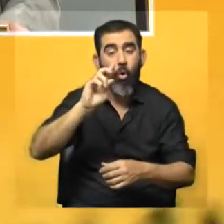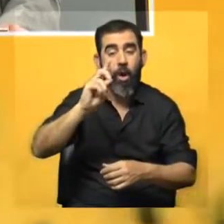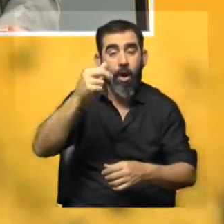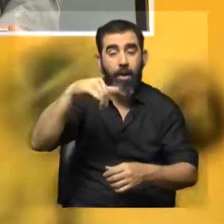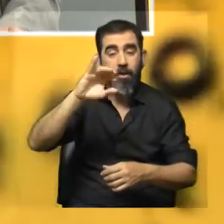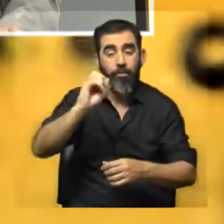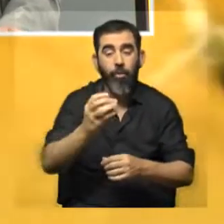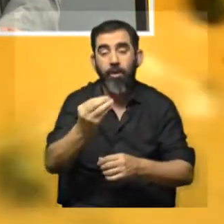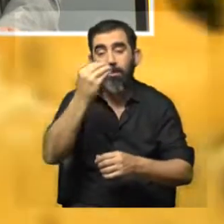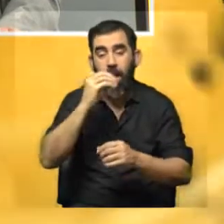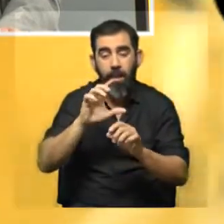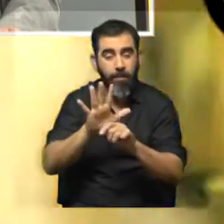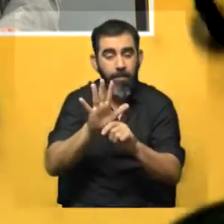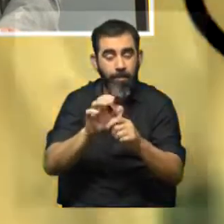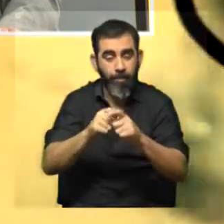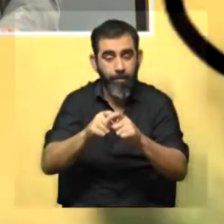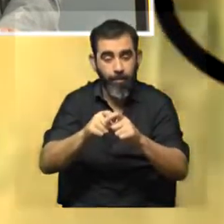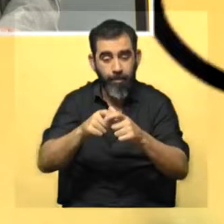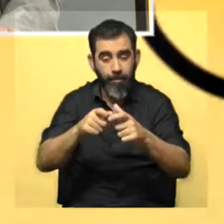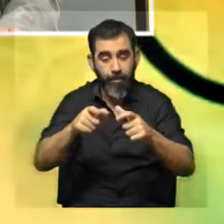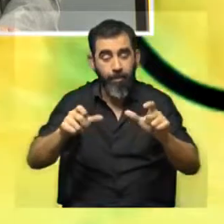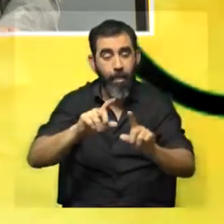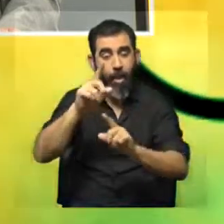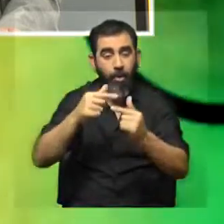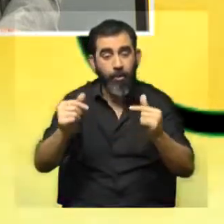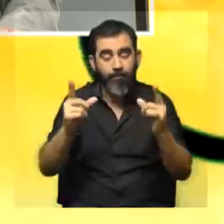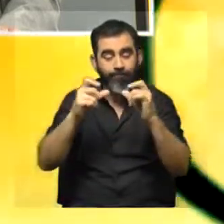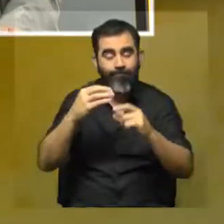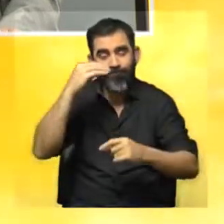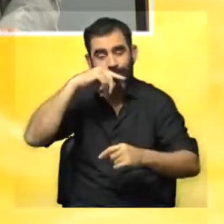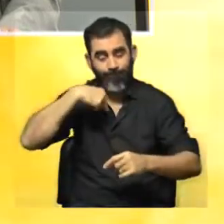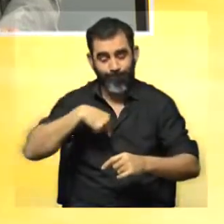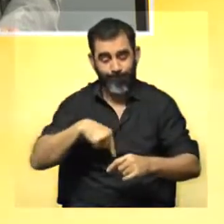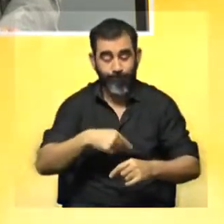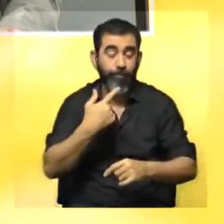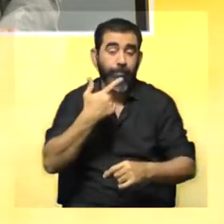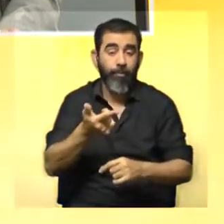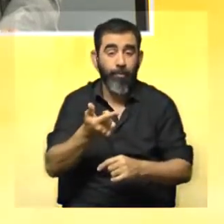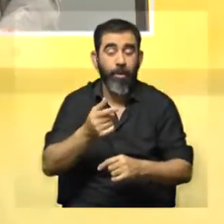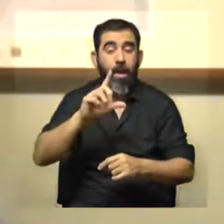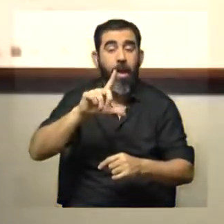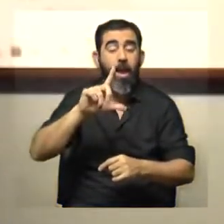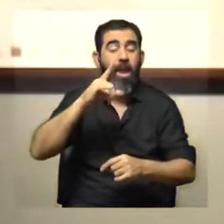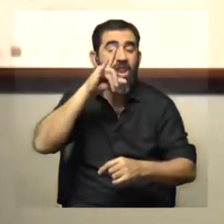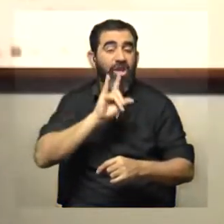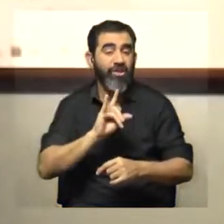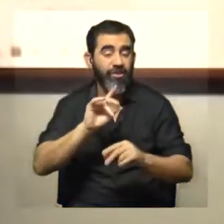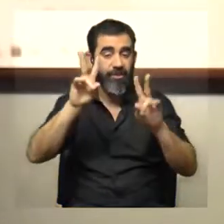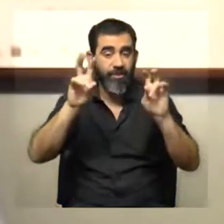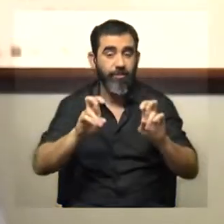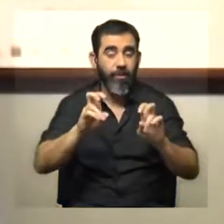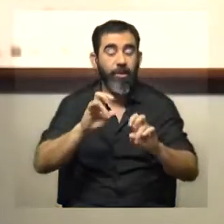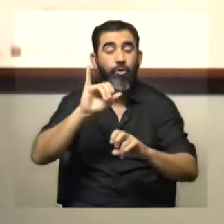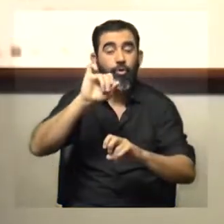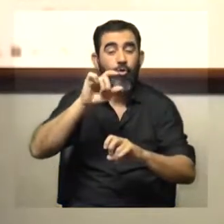al hacerlo, bueno, rompen algunas moléculas que a nosotros nos cuesta digerir. El ejemplo más claro es la lactosa, por ejemplo. En un yogur hay